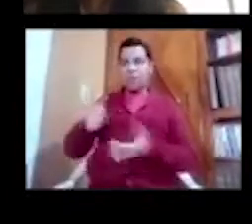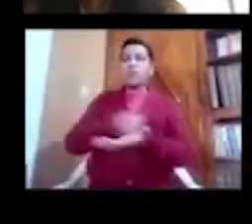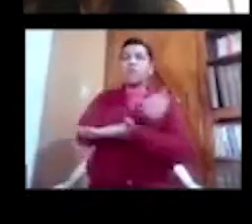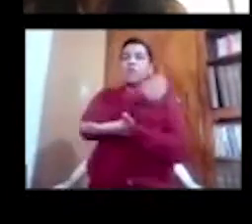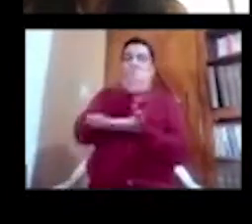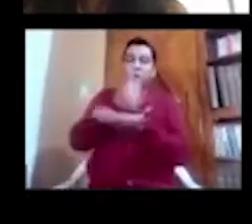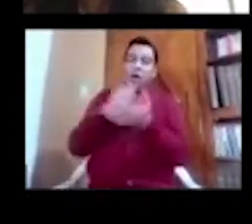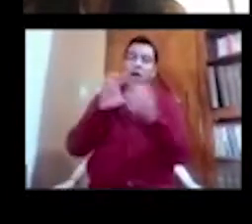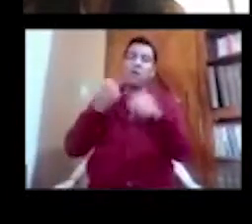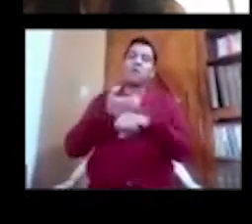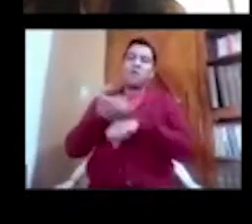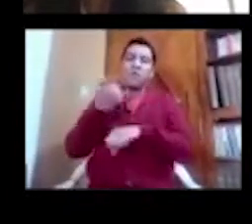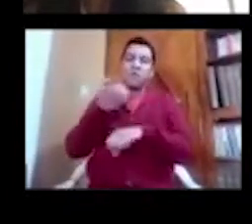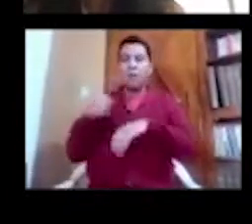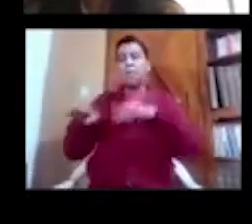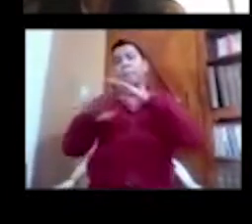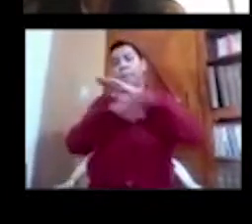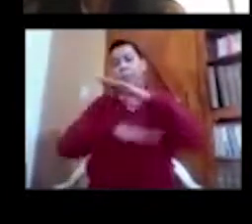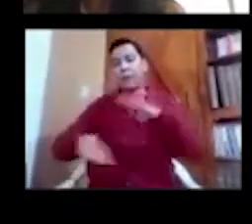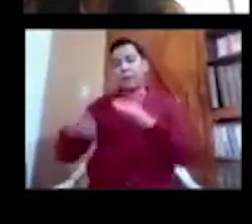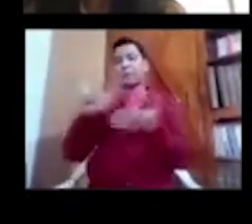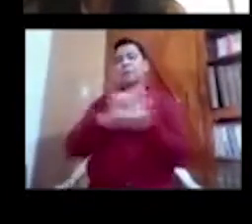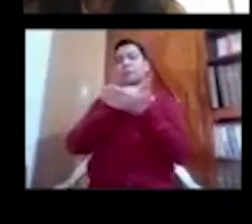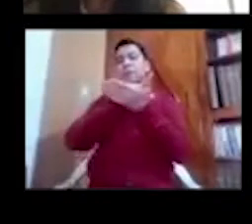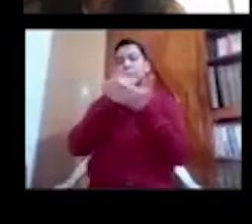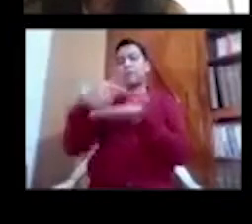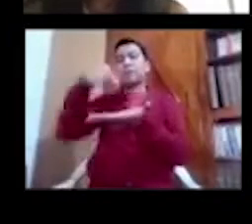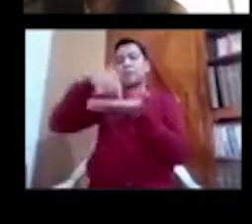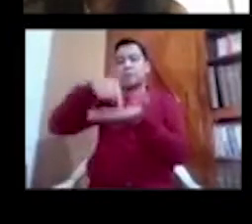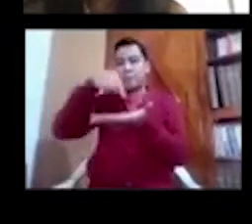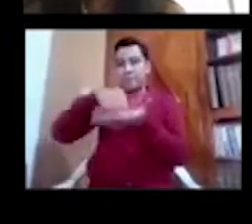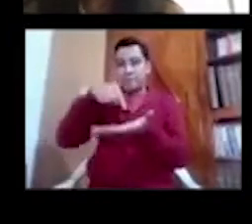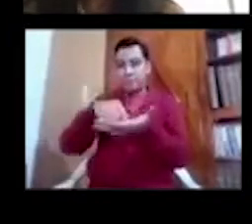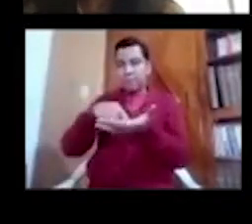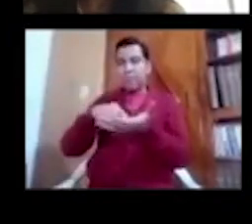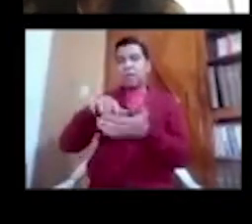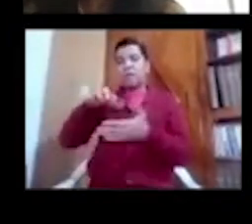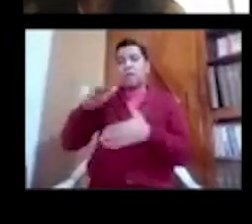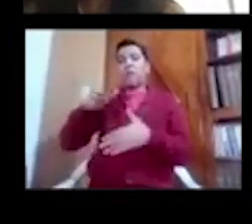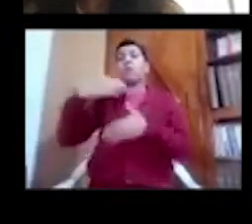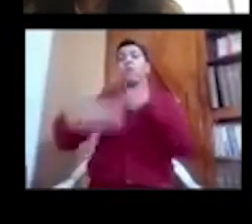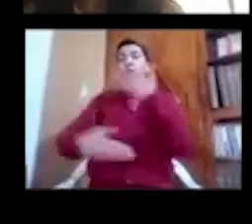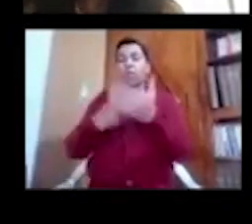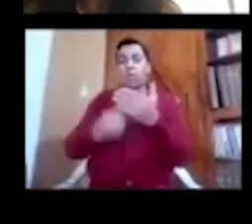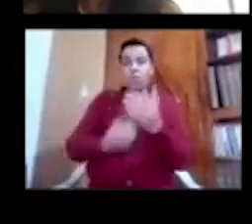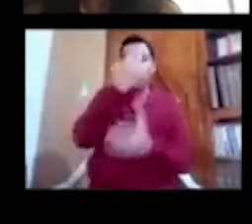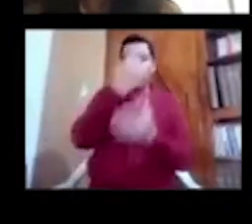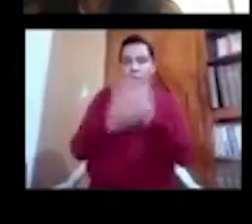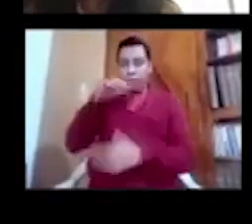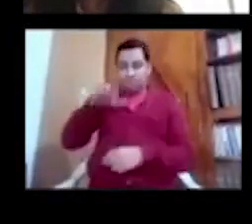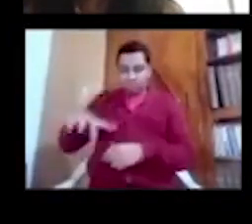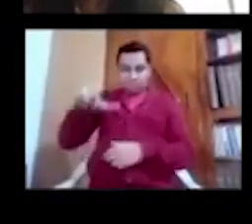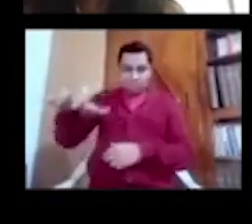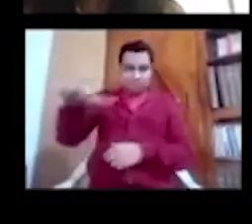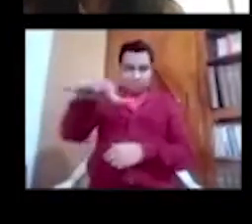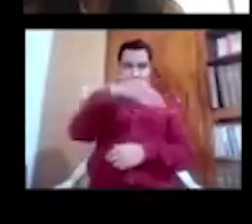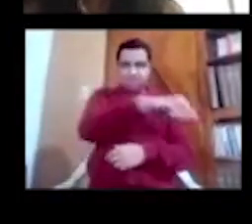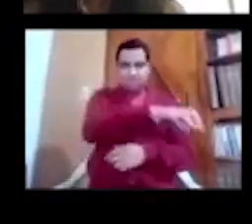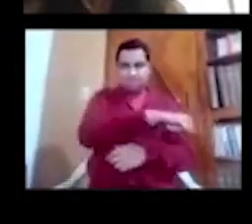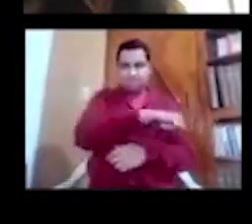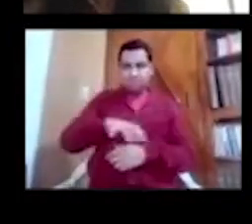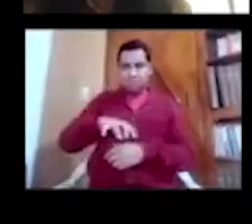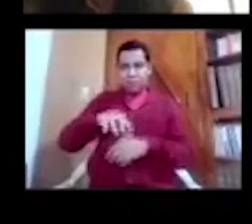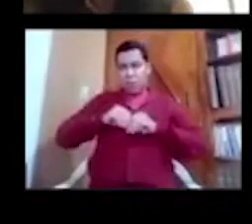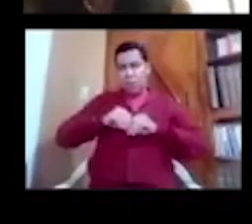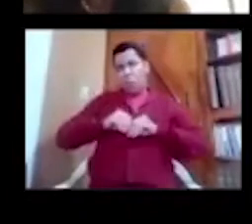base jurídica, digamos, de estas naciones. No existe una nación ampliada con un territorio extendido,